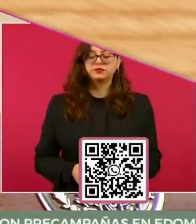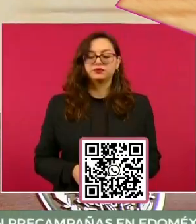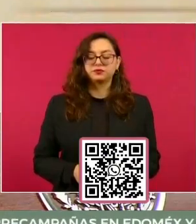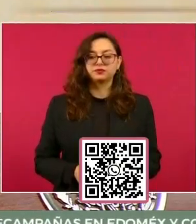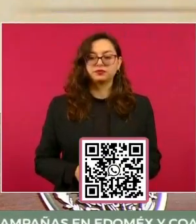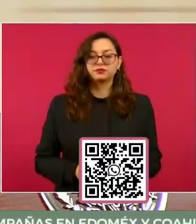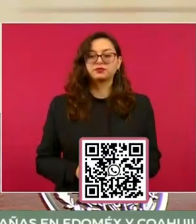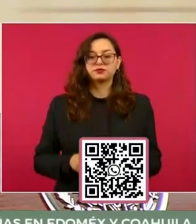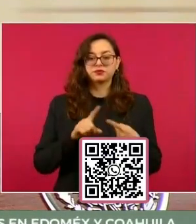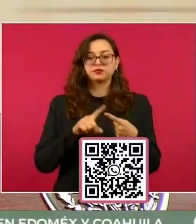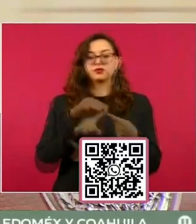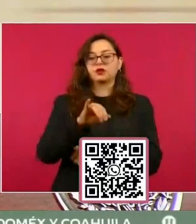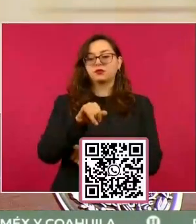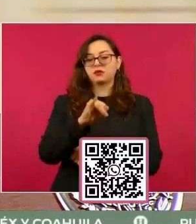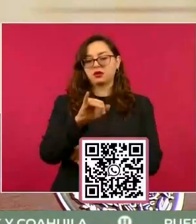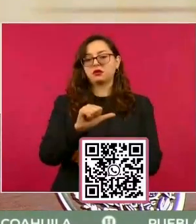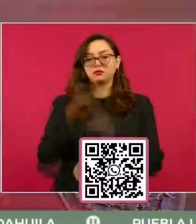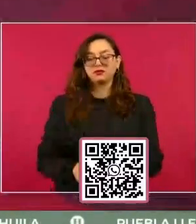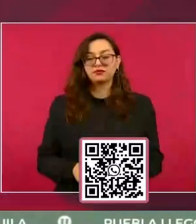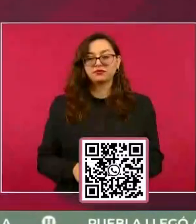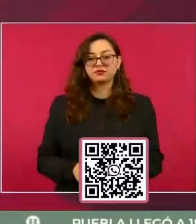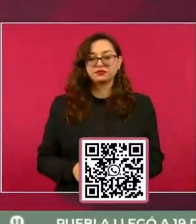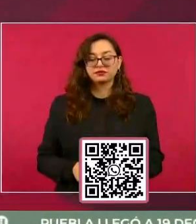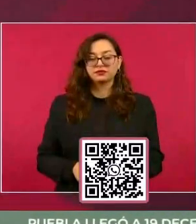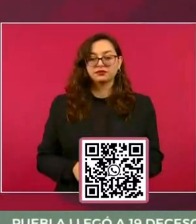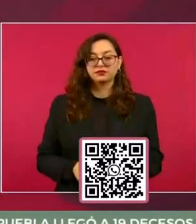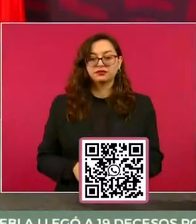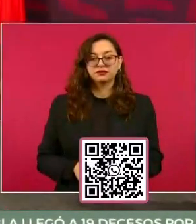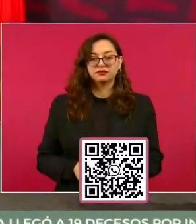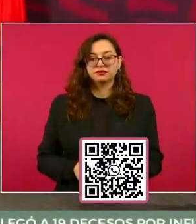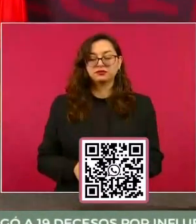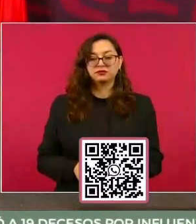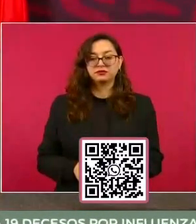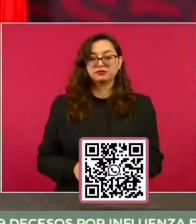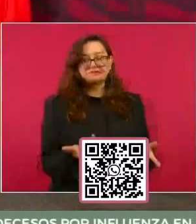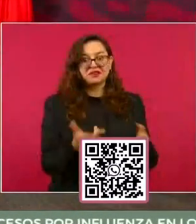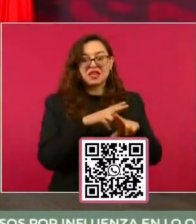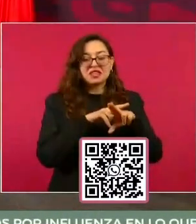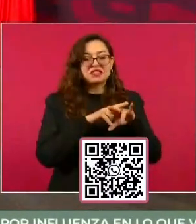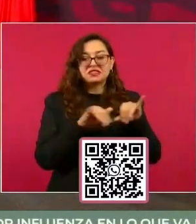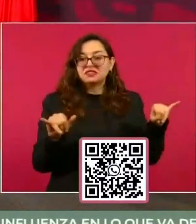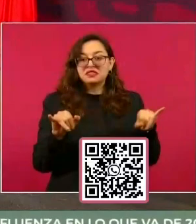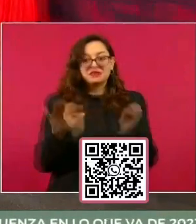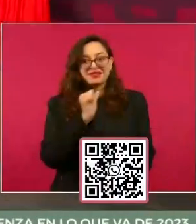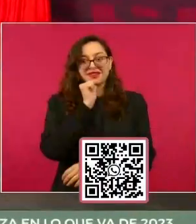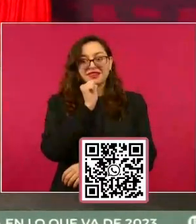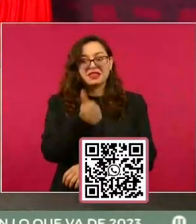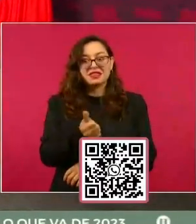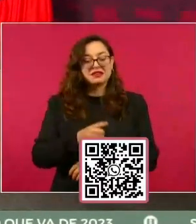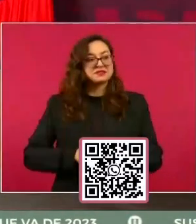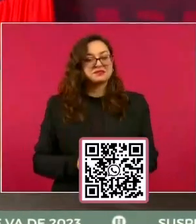Se fue Ricardo Mejía, ahora sí que no me dio ni el adiós, nada más me mandó